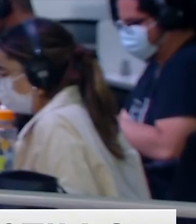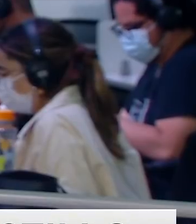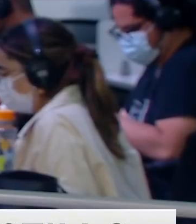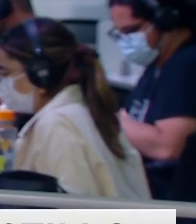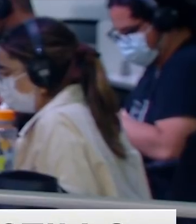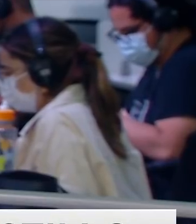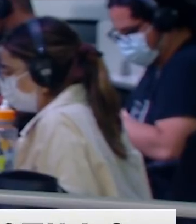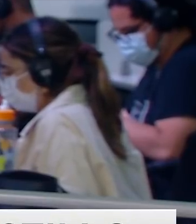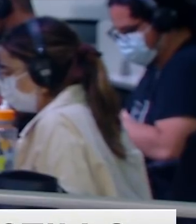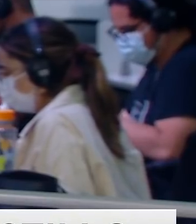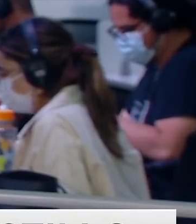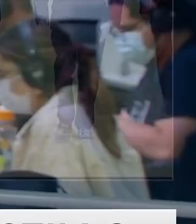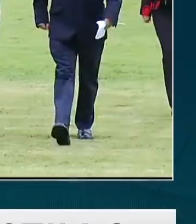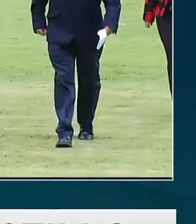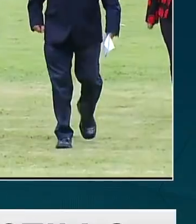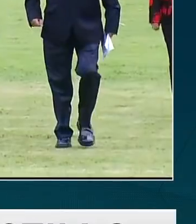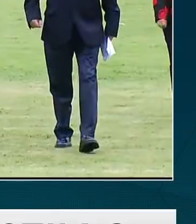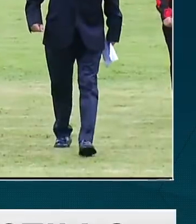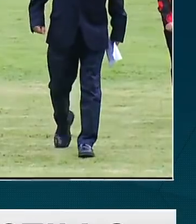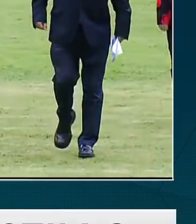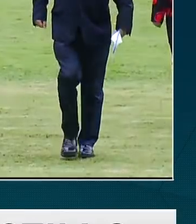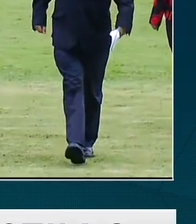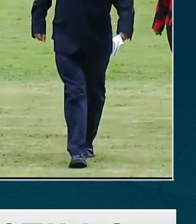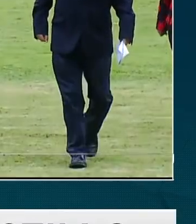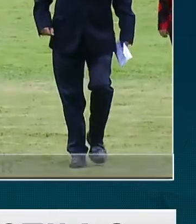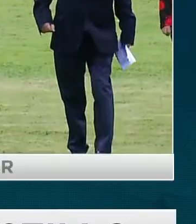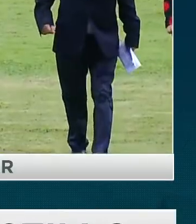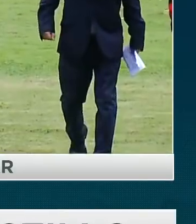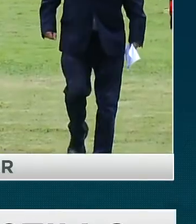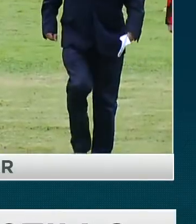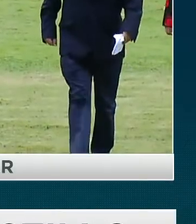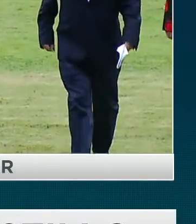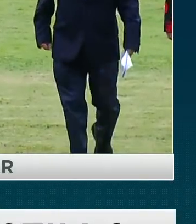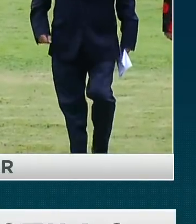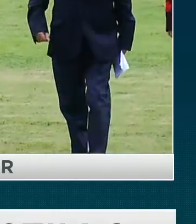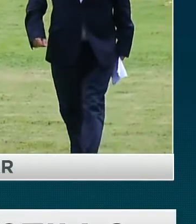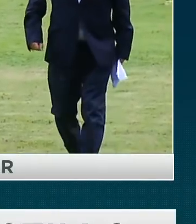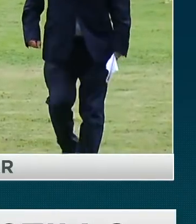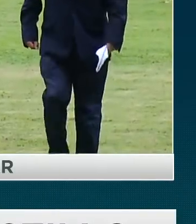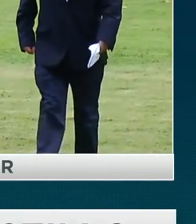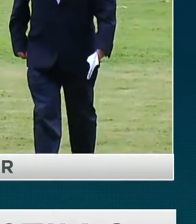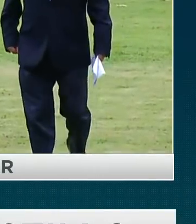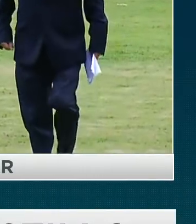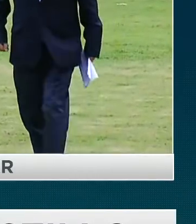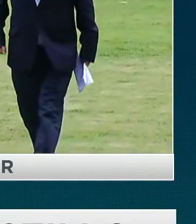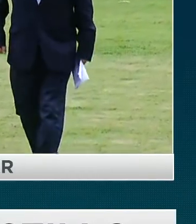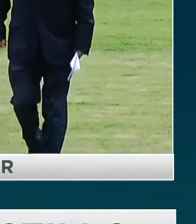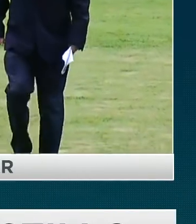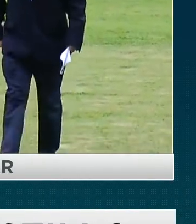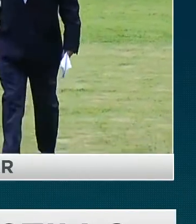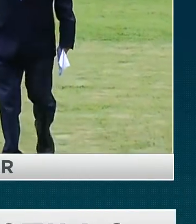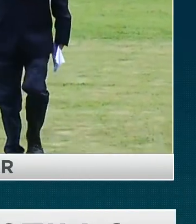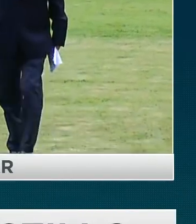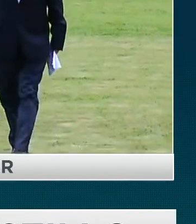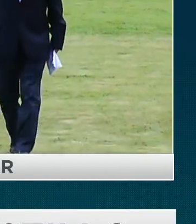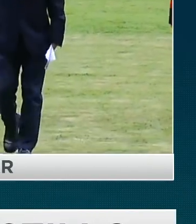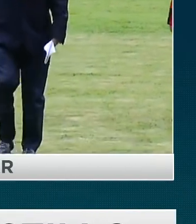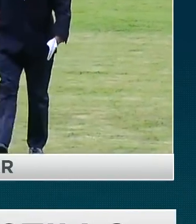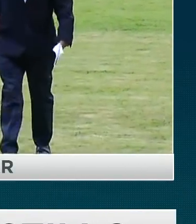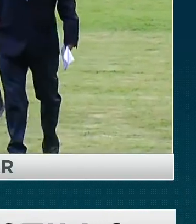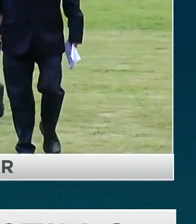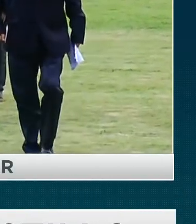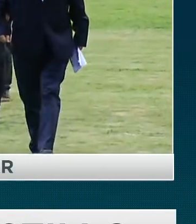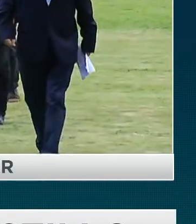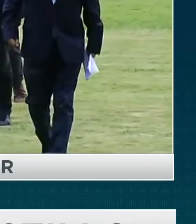Volvemos al Palacio de Cerro Castillo porque hay a esta hora, o va a haber, declaraciones del presidente Sebastián Piñera después